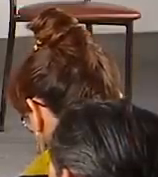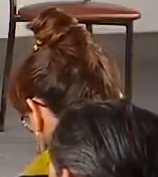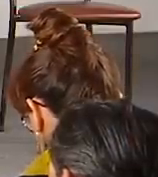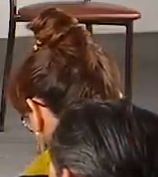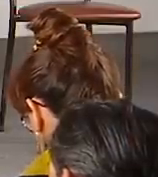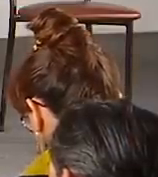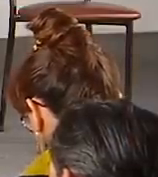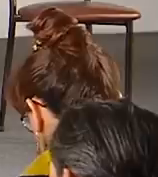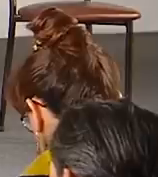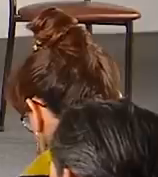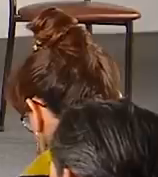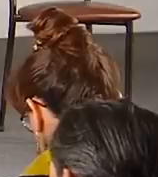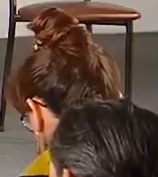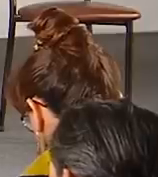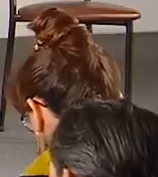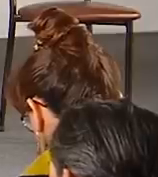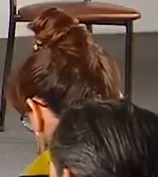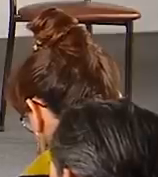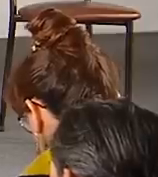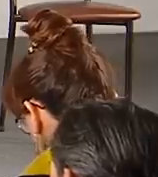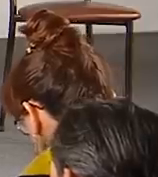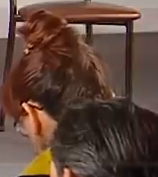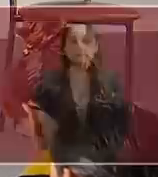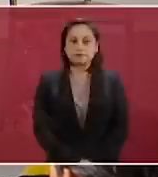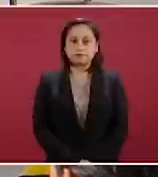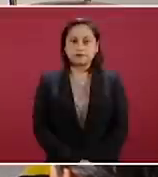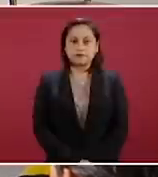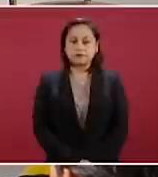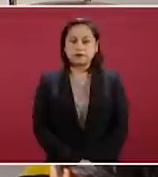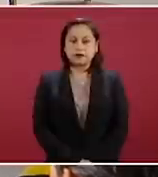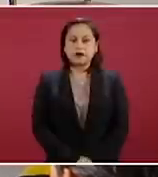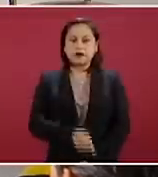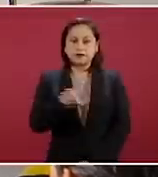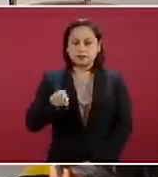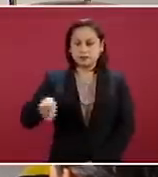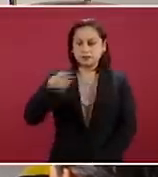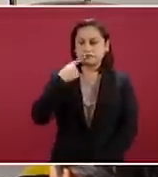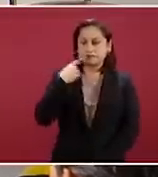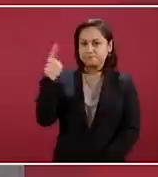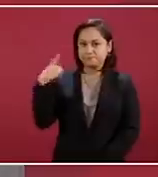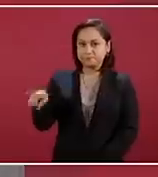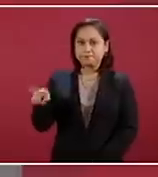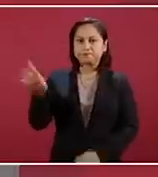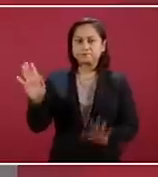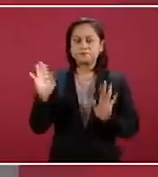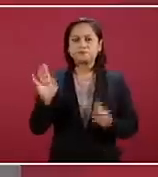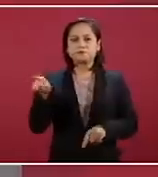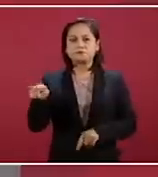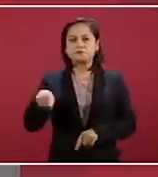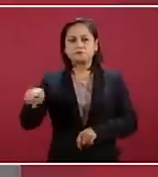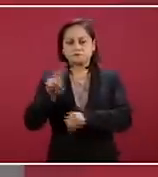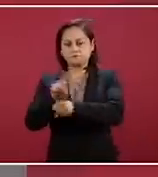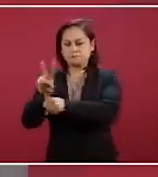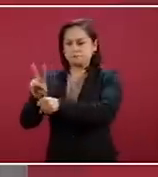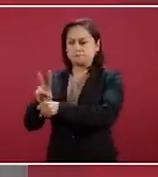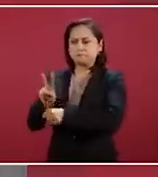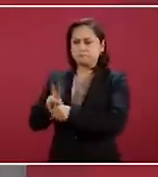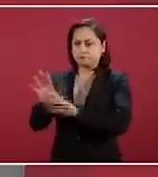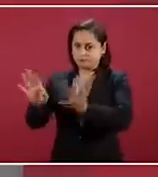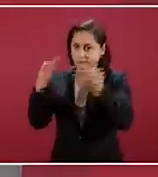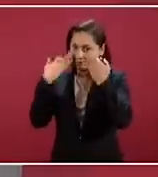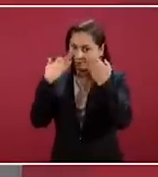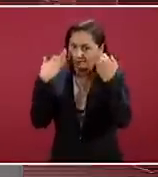visión, corrobore lo que usted está señalando, se denuncie, y si no, pues usted supervise que no son las cosas tal como